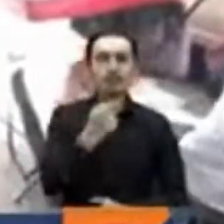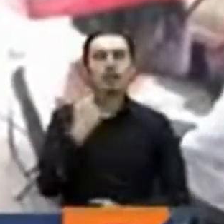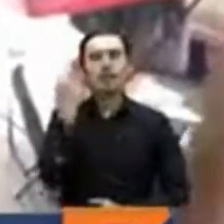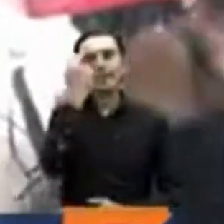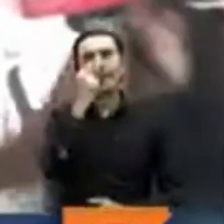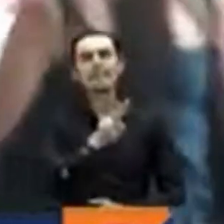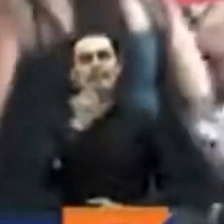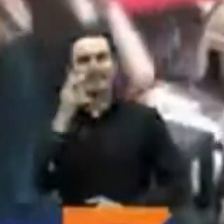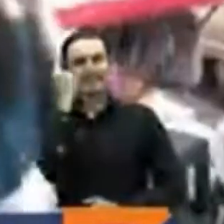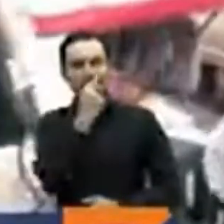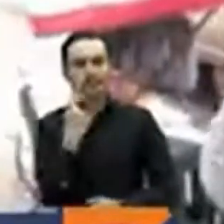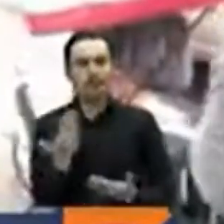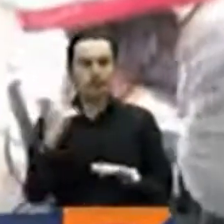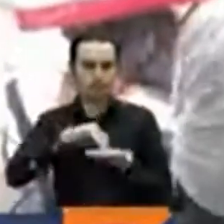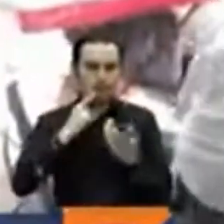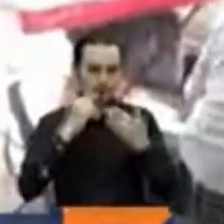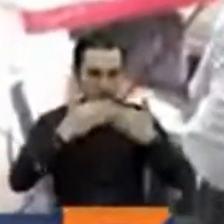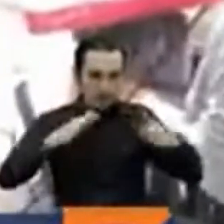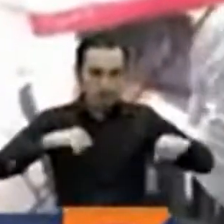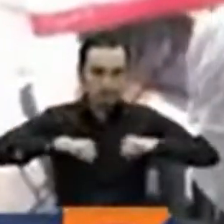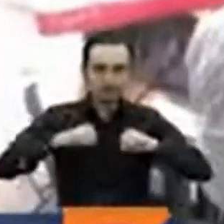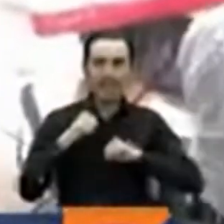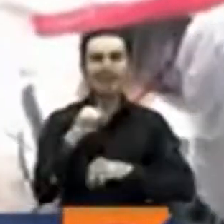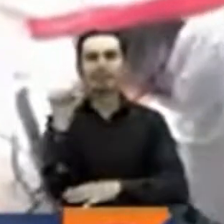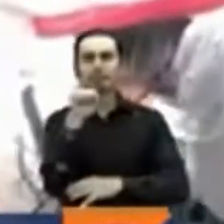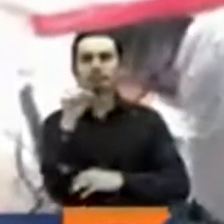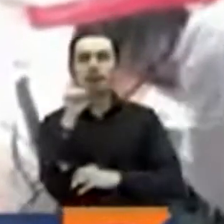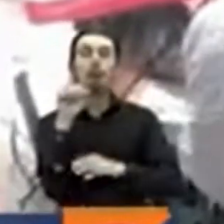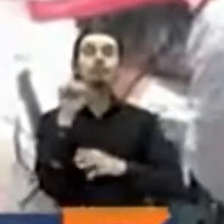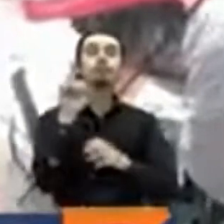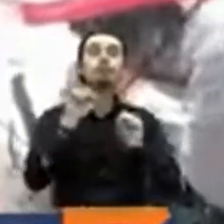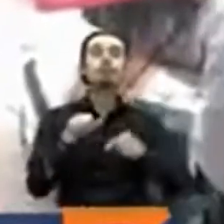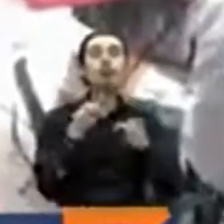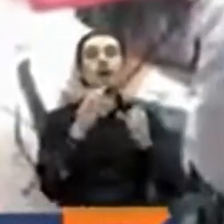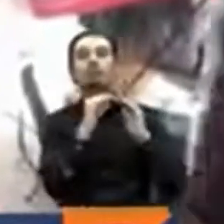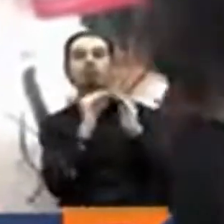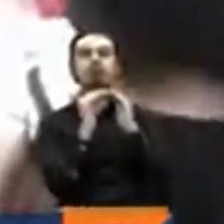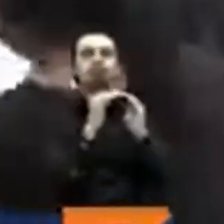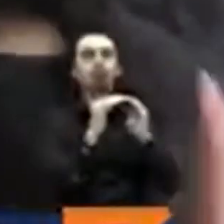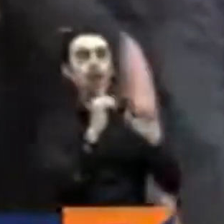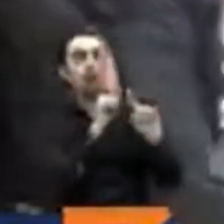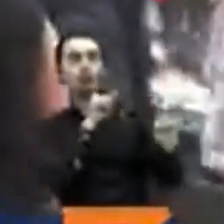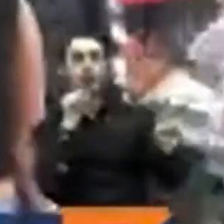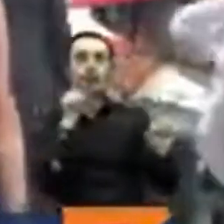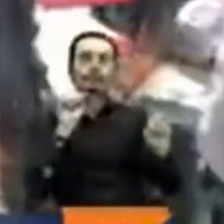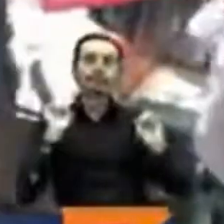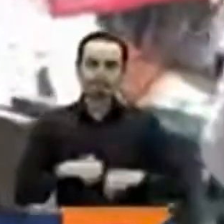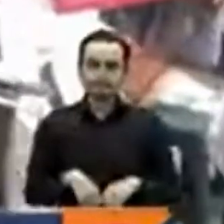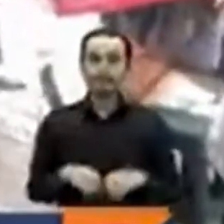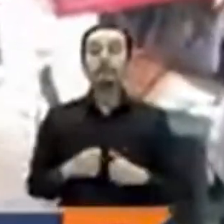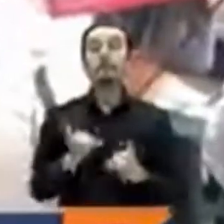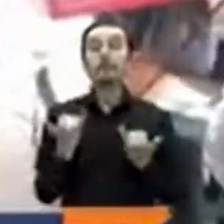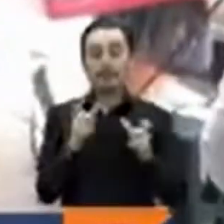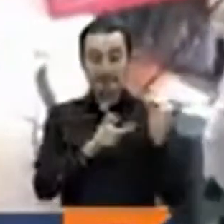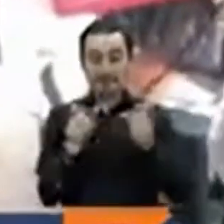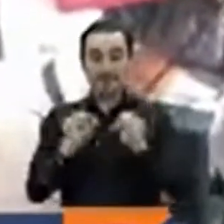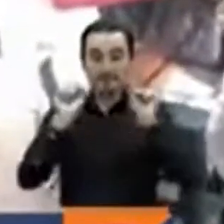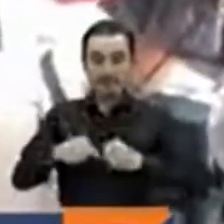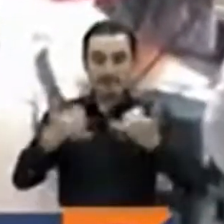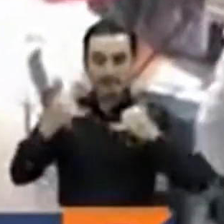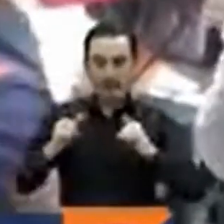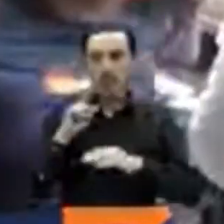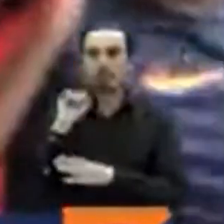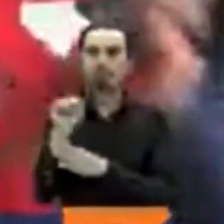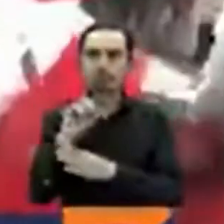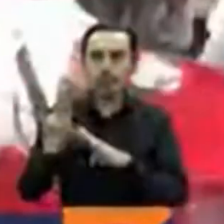la reapertura del paso para los vehículos de carga. Sin embargo, la ciudadanía espera que muy pronto se pueda abrir el paso para los